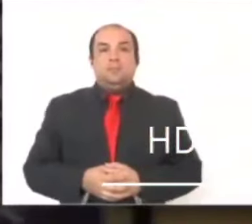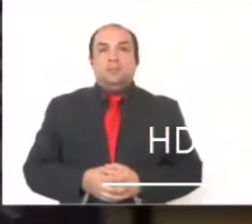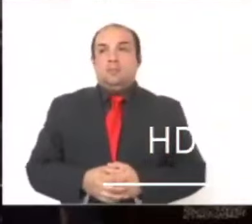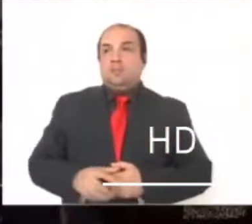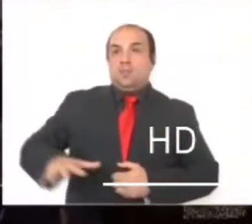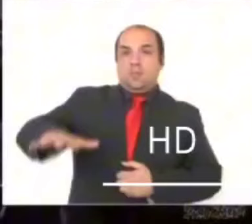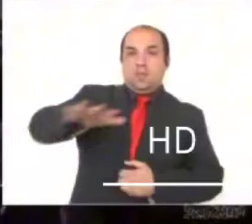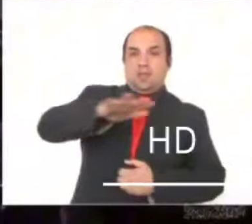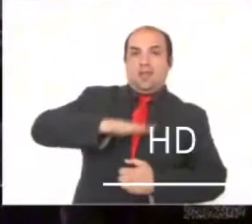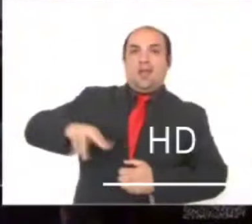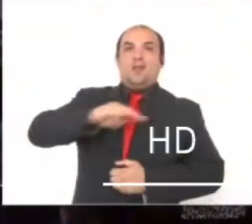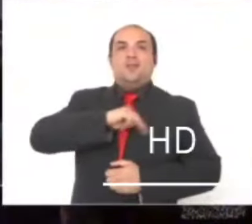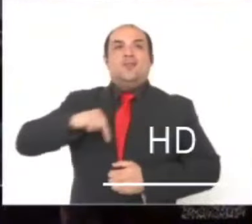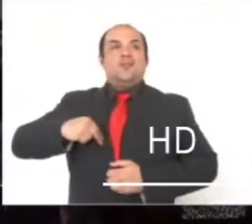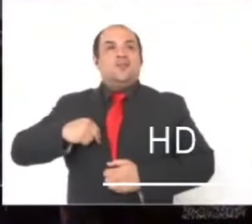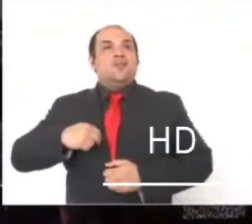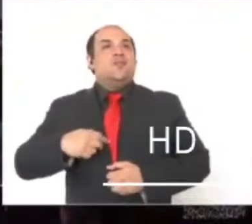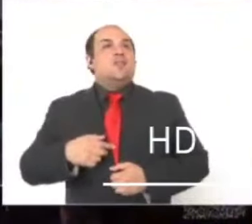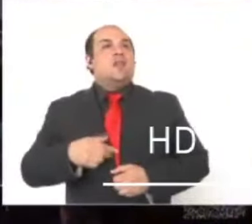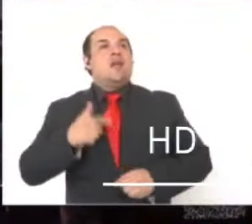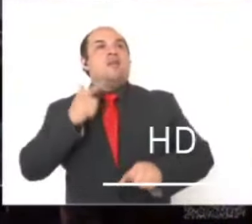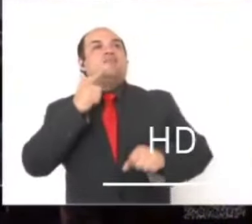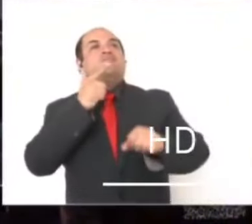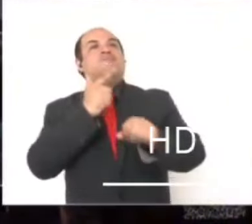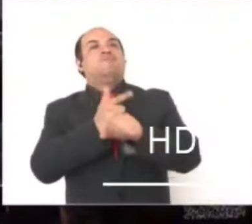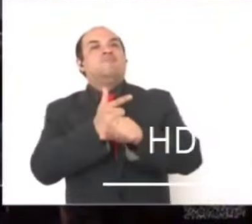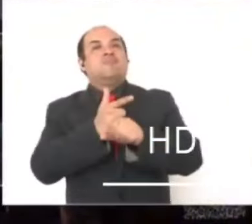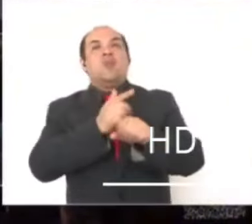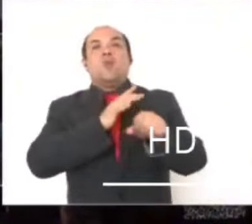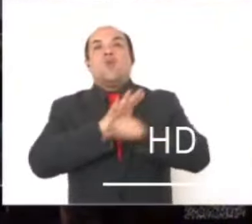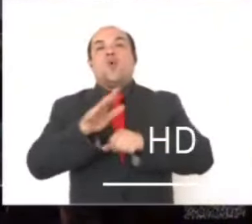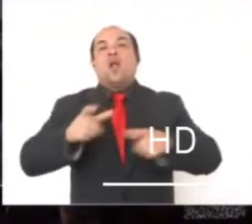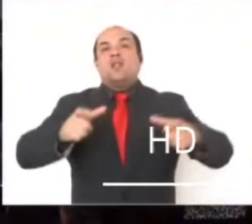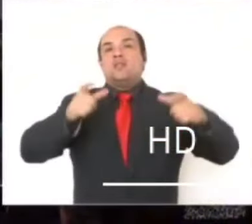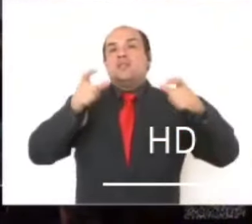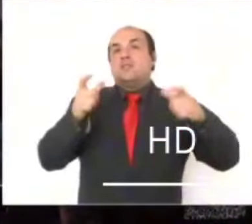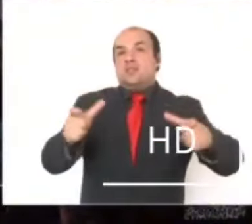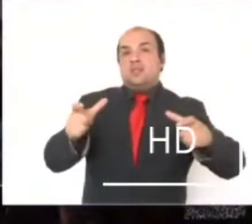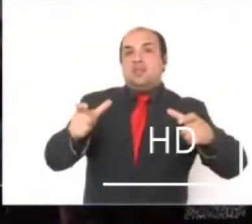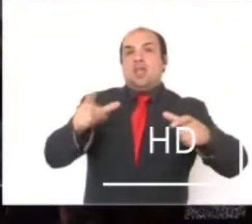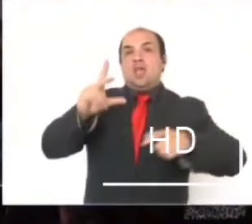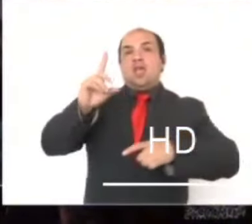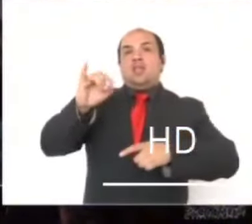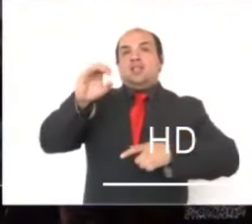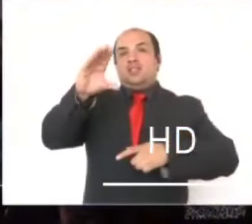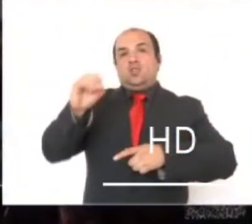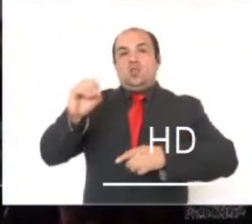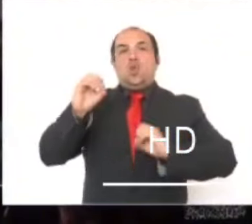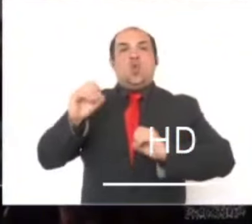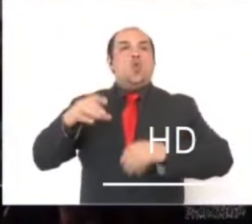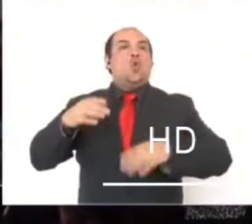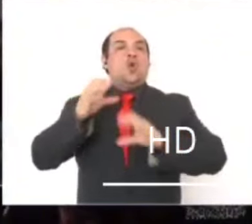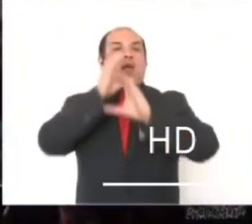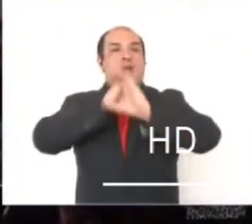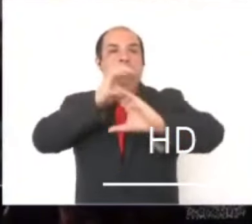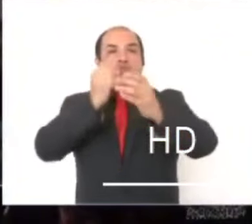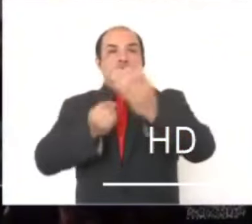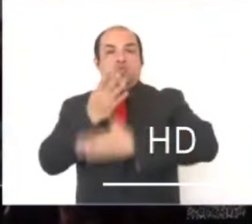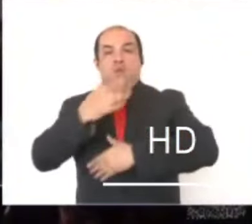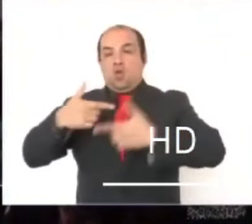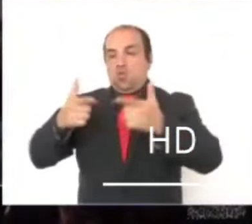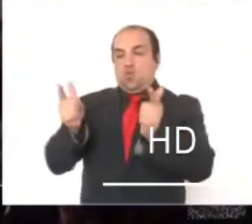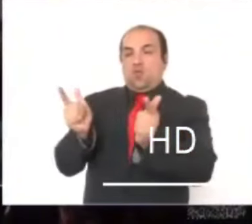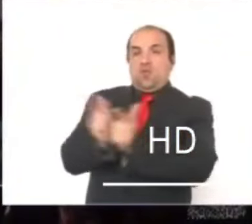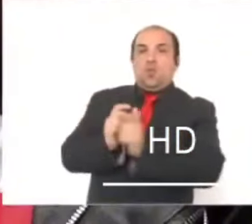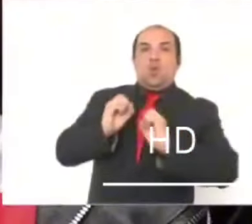todas y todos nosotros para enterarnos de qué disco o qué rola acababan de sacar los grupos